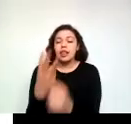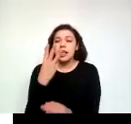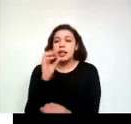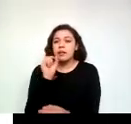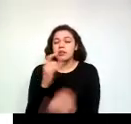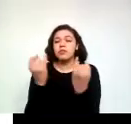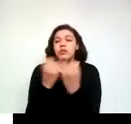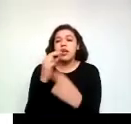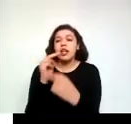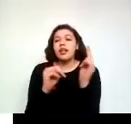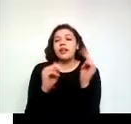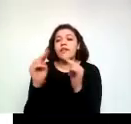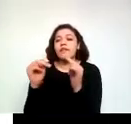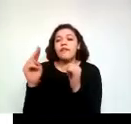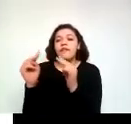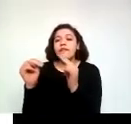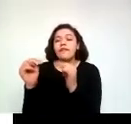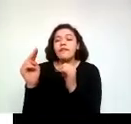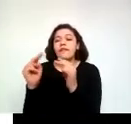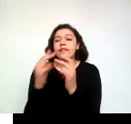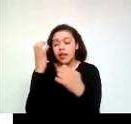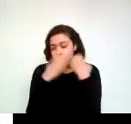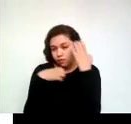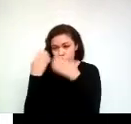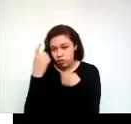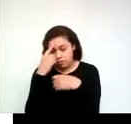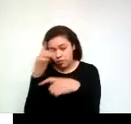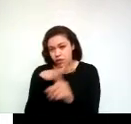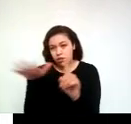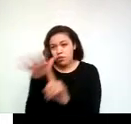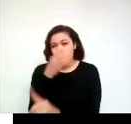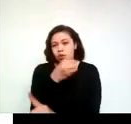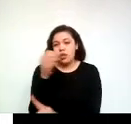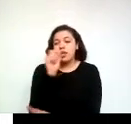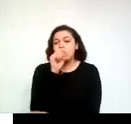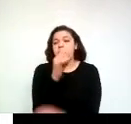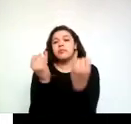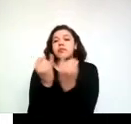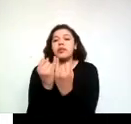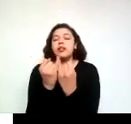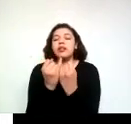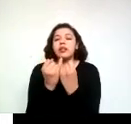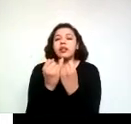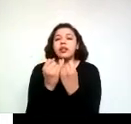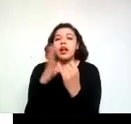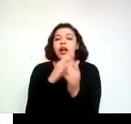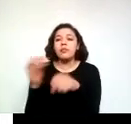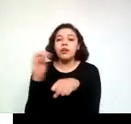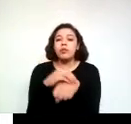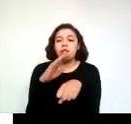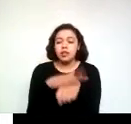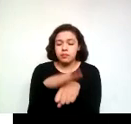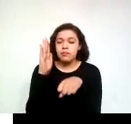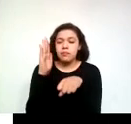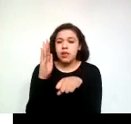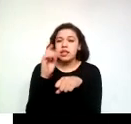mide, hace la evaluación del entorno organizacional, por lo tanto, añade preguntas y